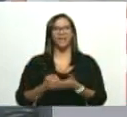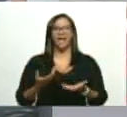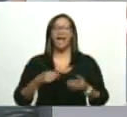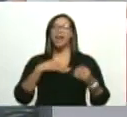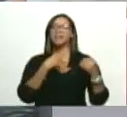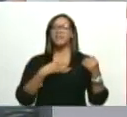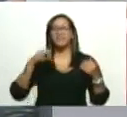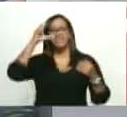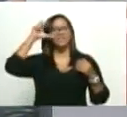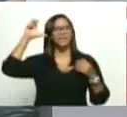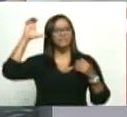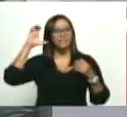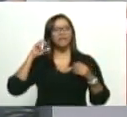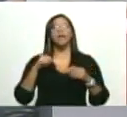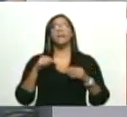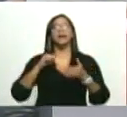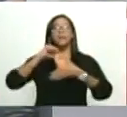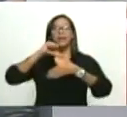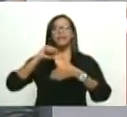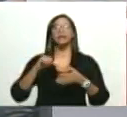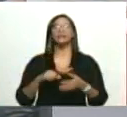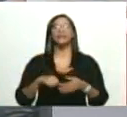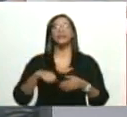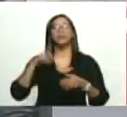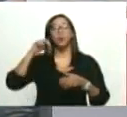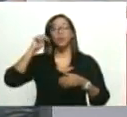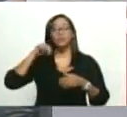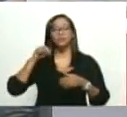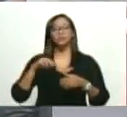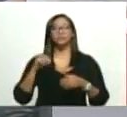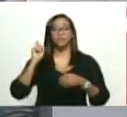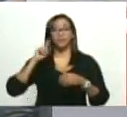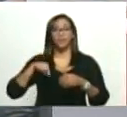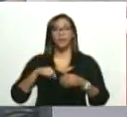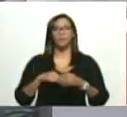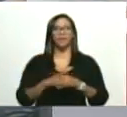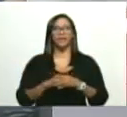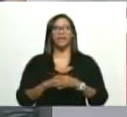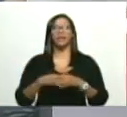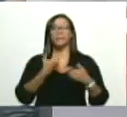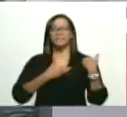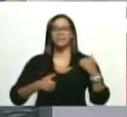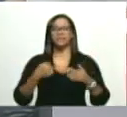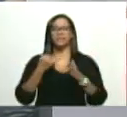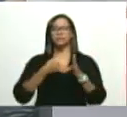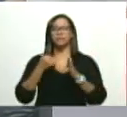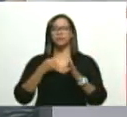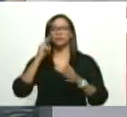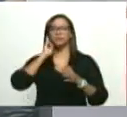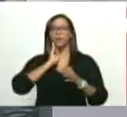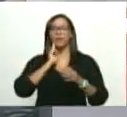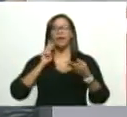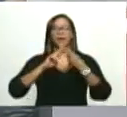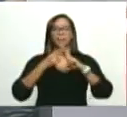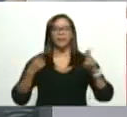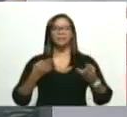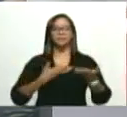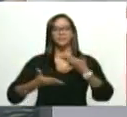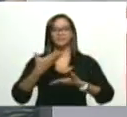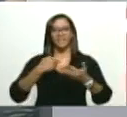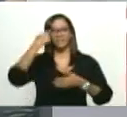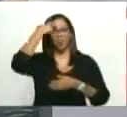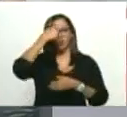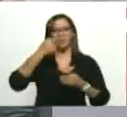vicecanciller para América del Norte, Carlos Ron, quien también es presidente del Instituto Simón Bolívar para la Paz y la Solidaridad entre los